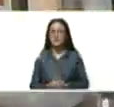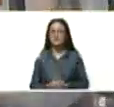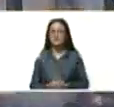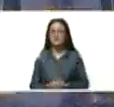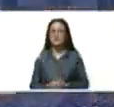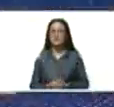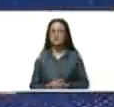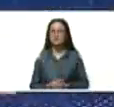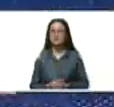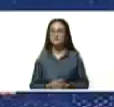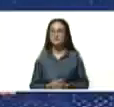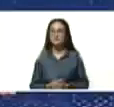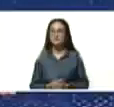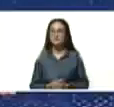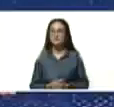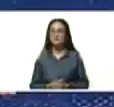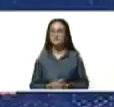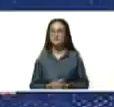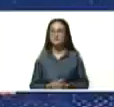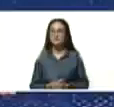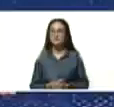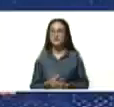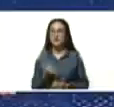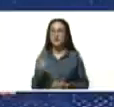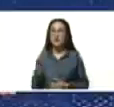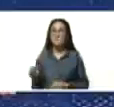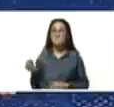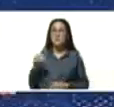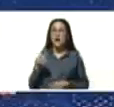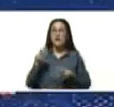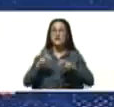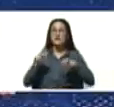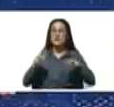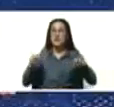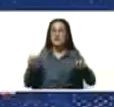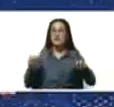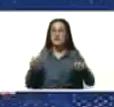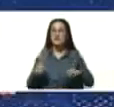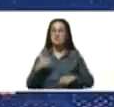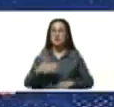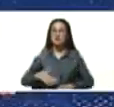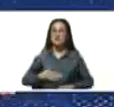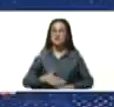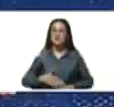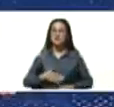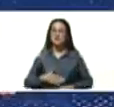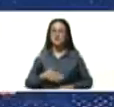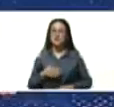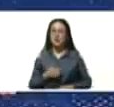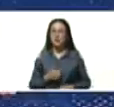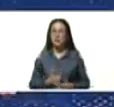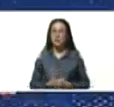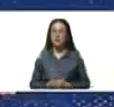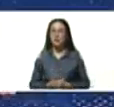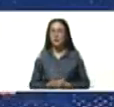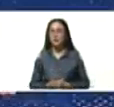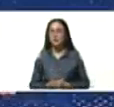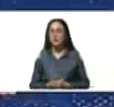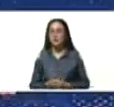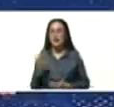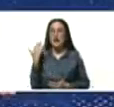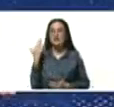movilidad reducida. Ahora incrementamos la cantidad de asientos para que tengan una mayor confiabilidad y confort, dándole así, antes